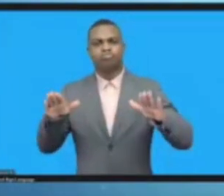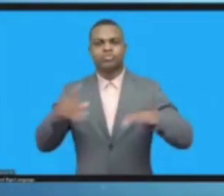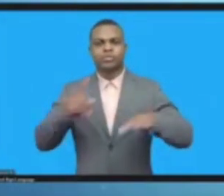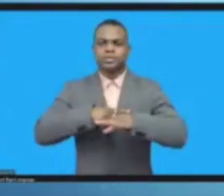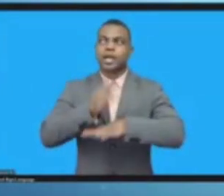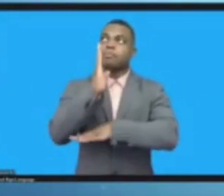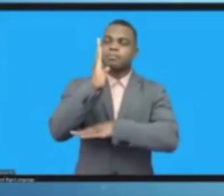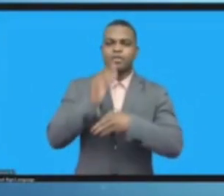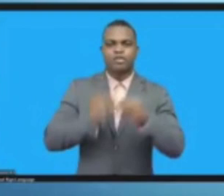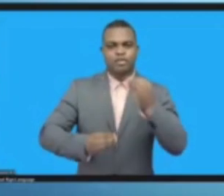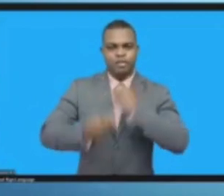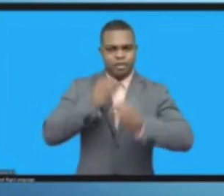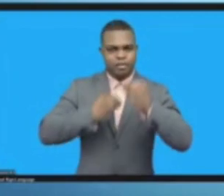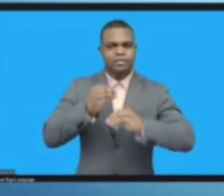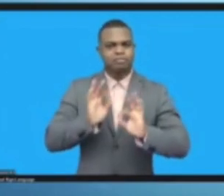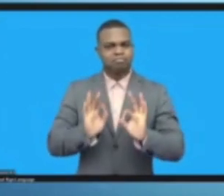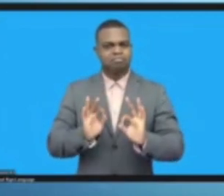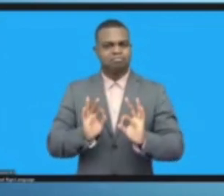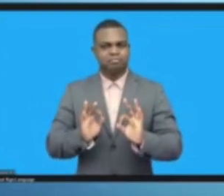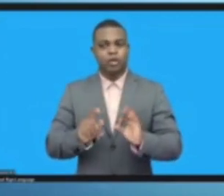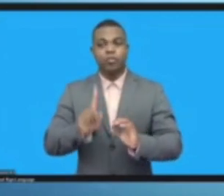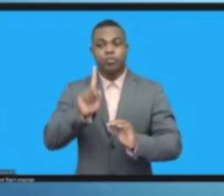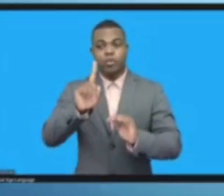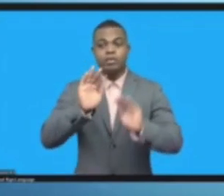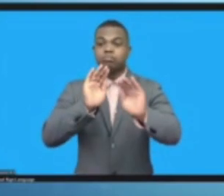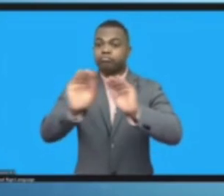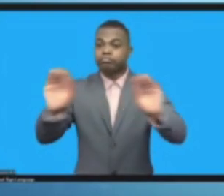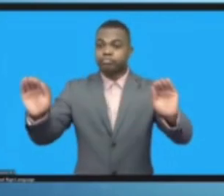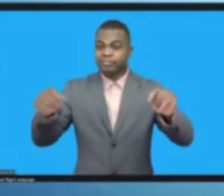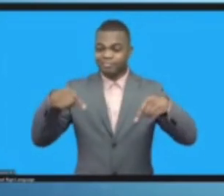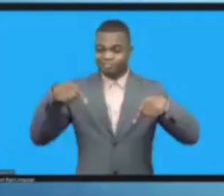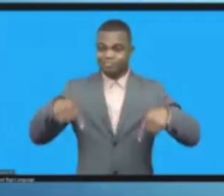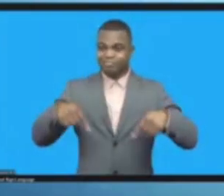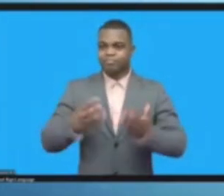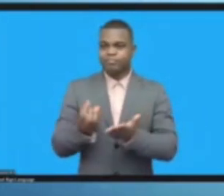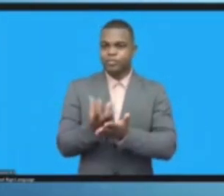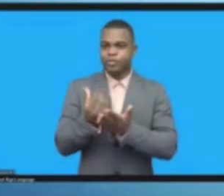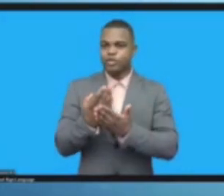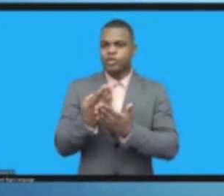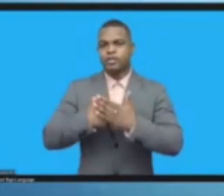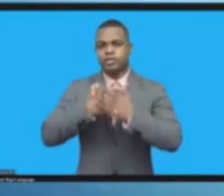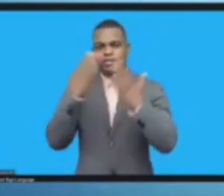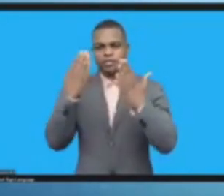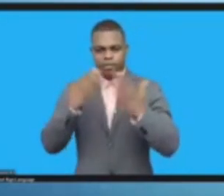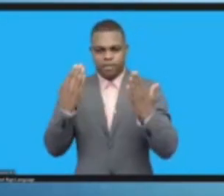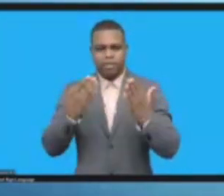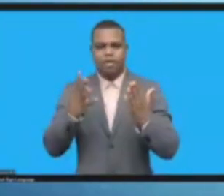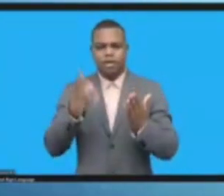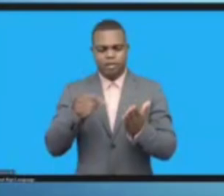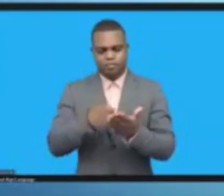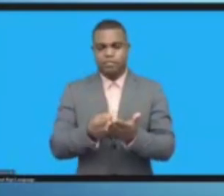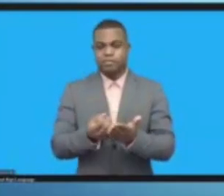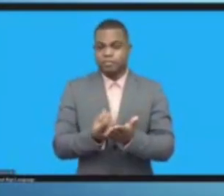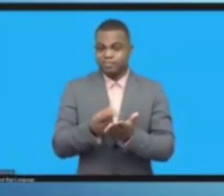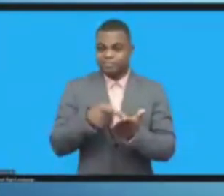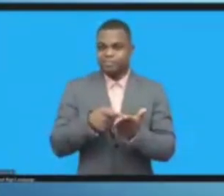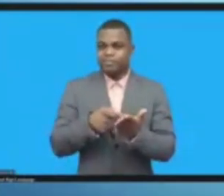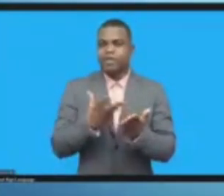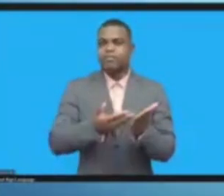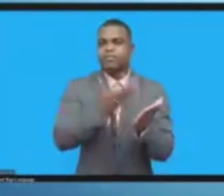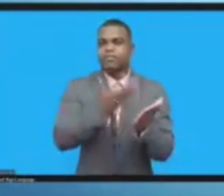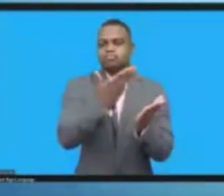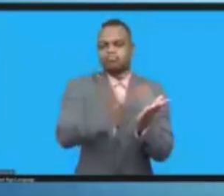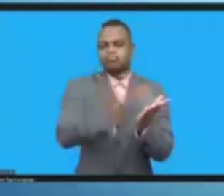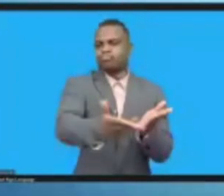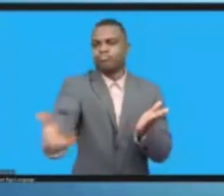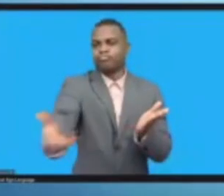tenemos un boletín diario hay copias ahí se puede acceder al mismo en el sitio de internet Muchas gracias a todos Muchas